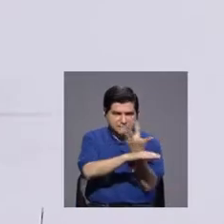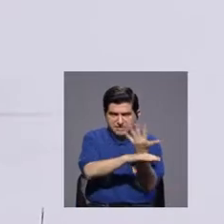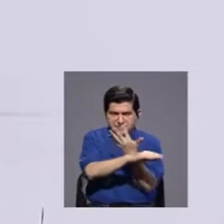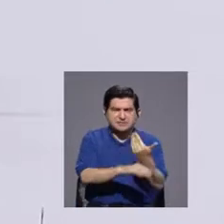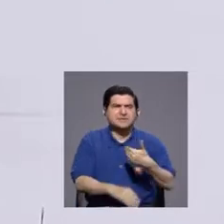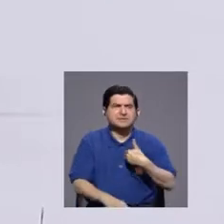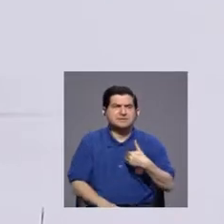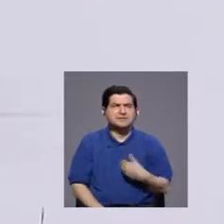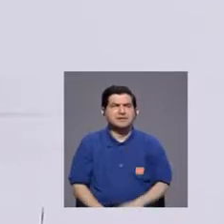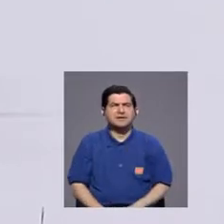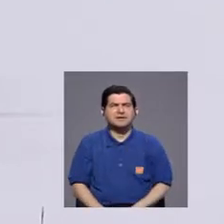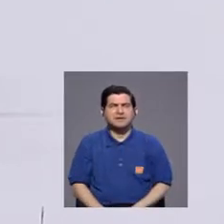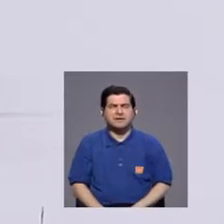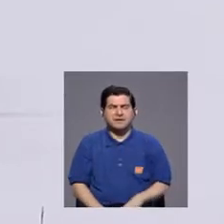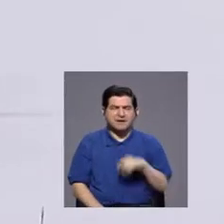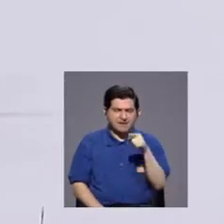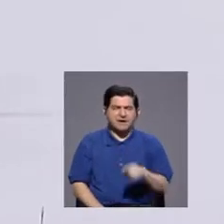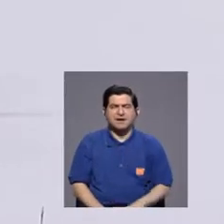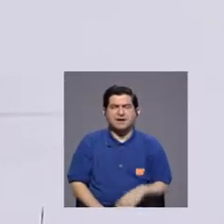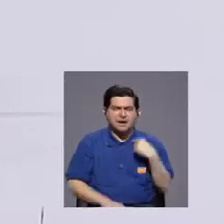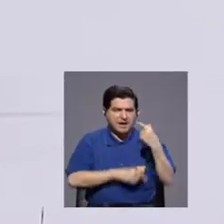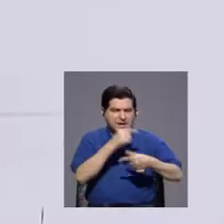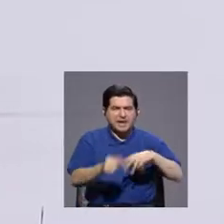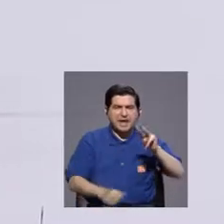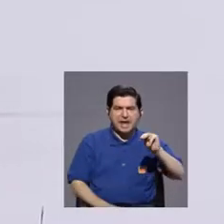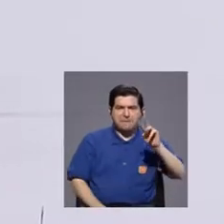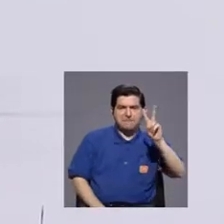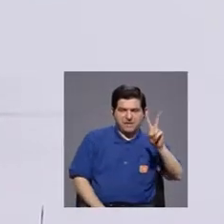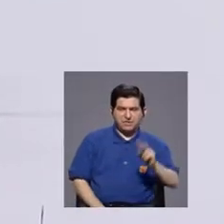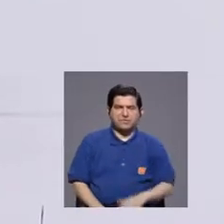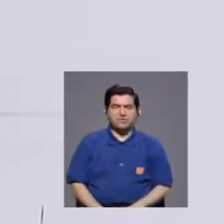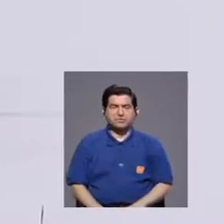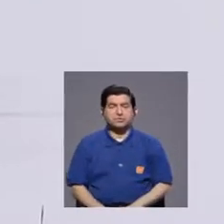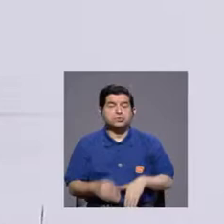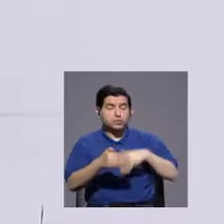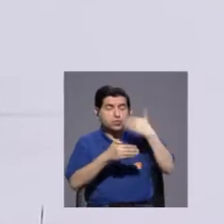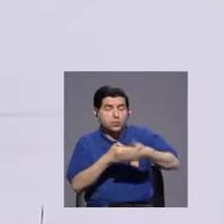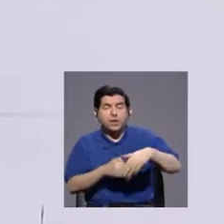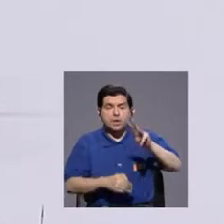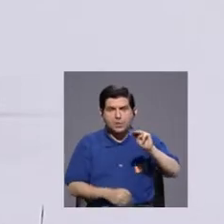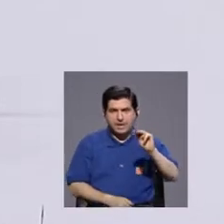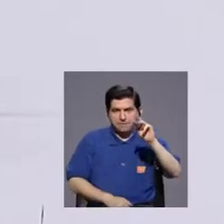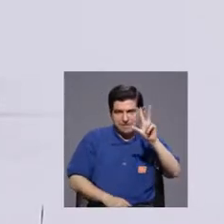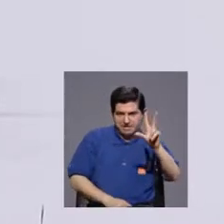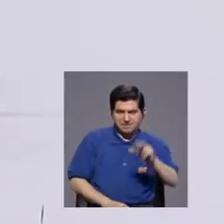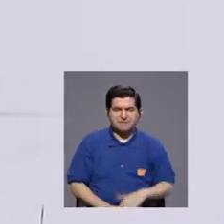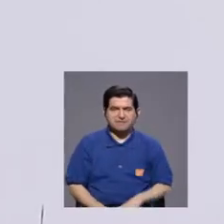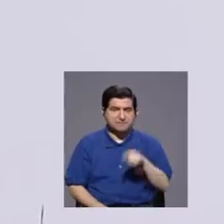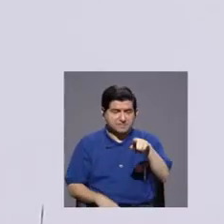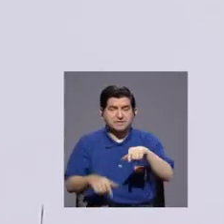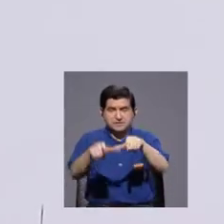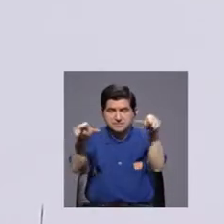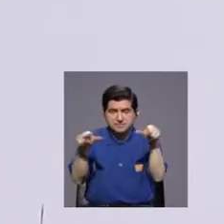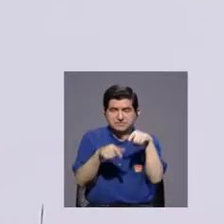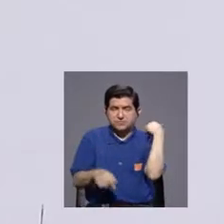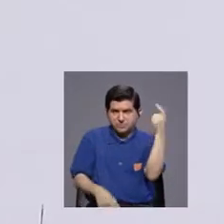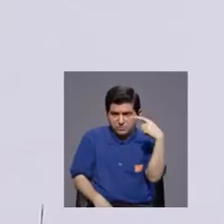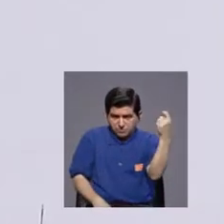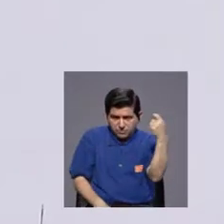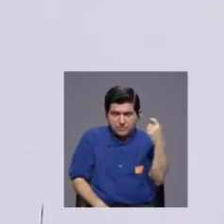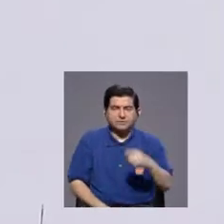tenemos una generación m2 y ahorita vamos a la m3 estaría en el campo en guanacaste